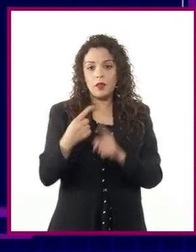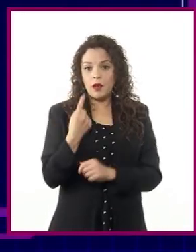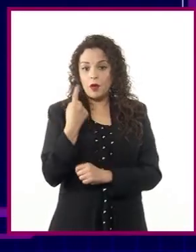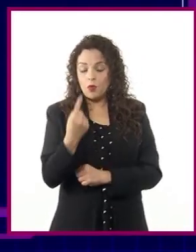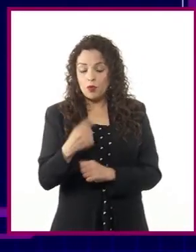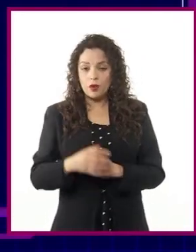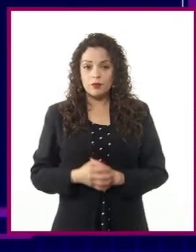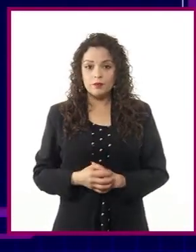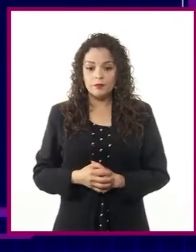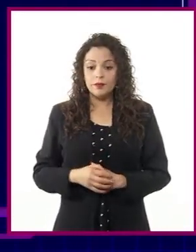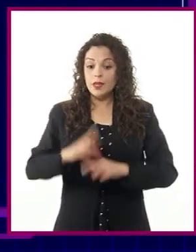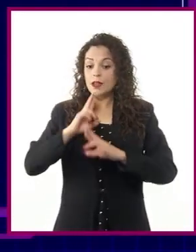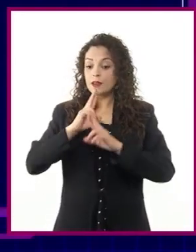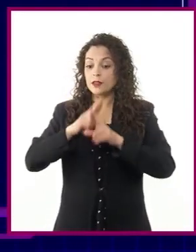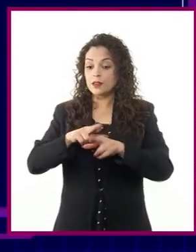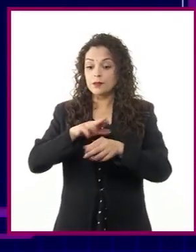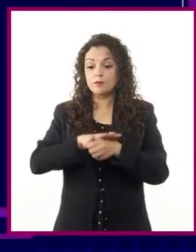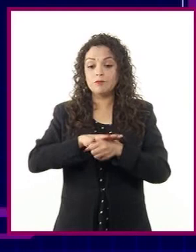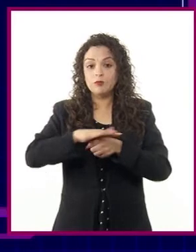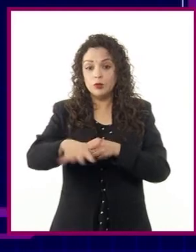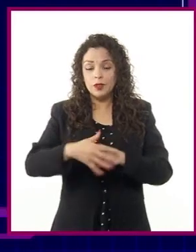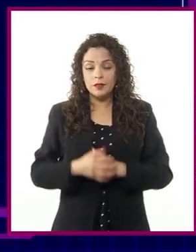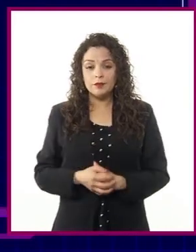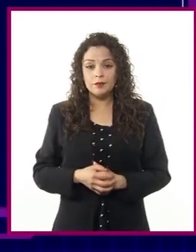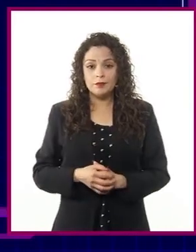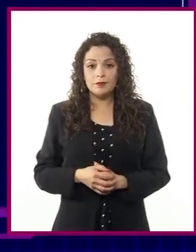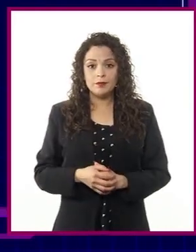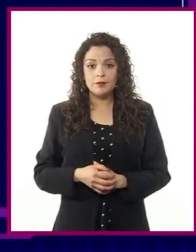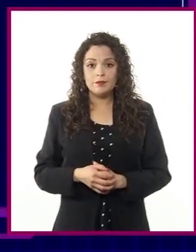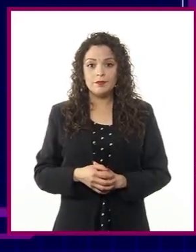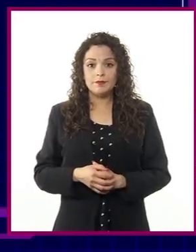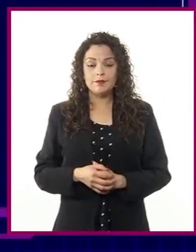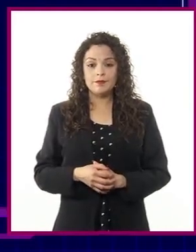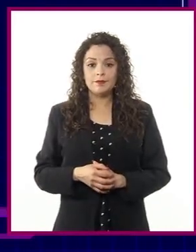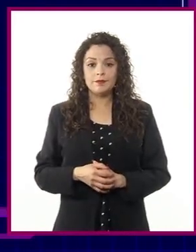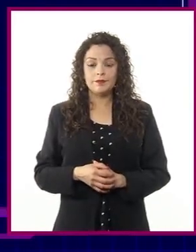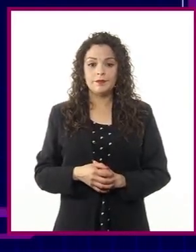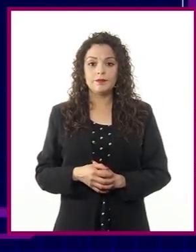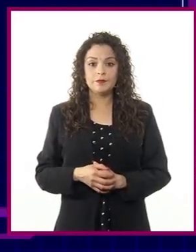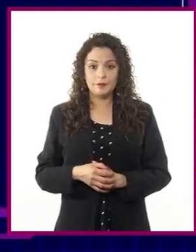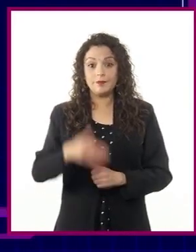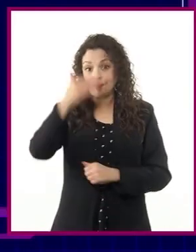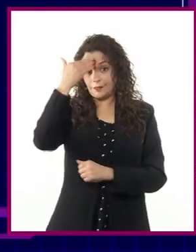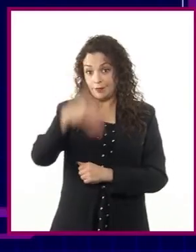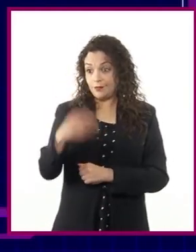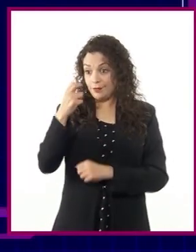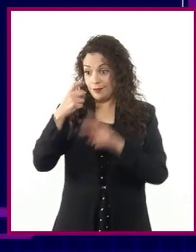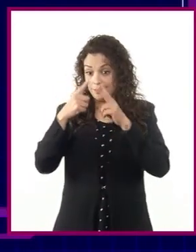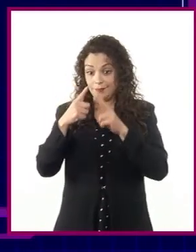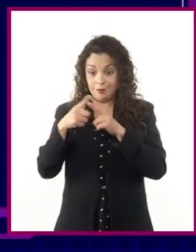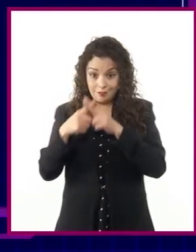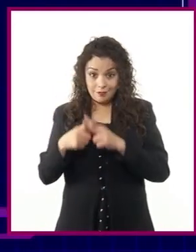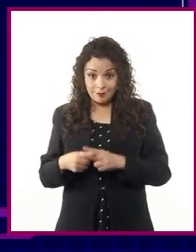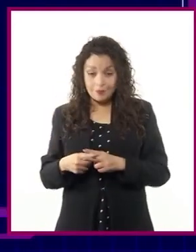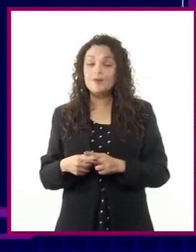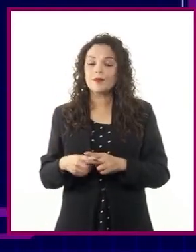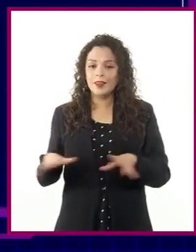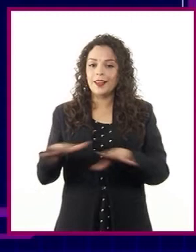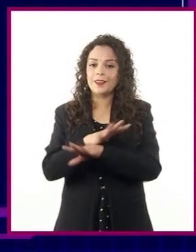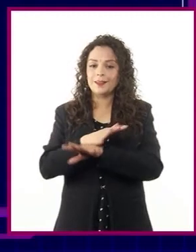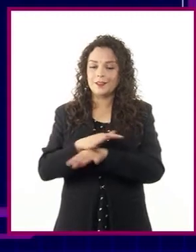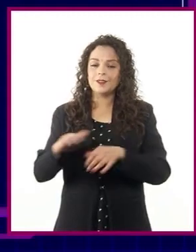1 para obtener la conversión a kilogramos. Así que ya sabemos que Luis utilizó